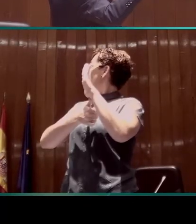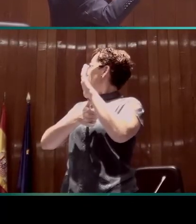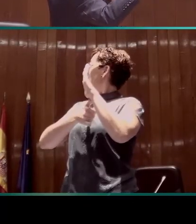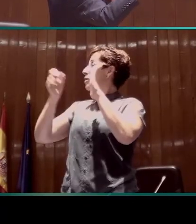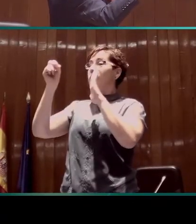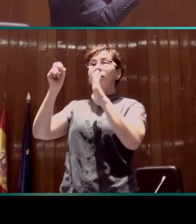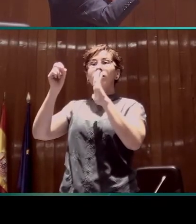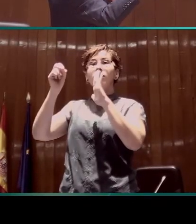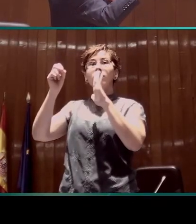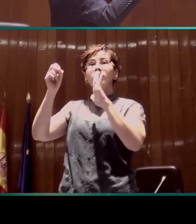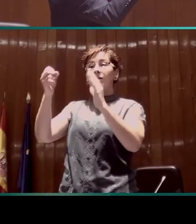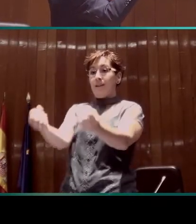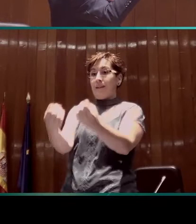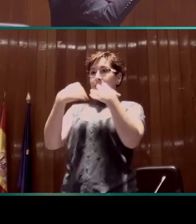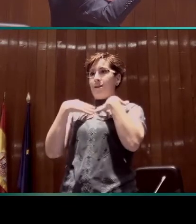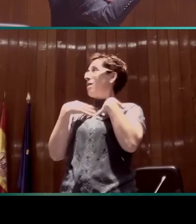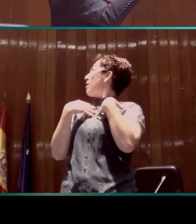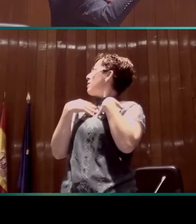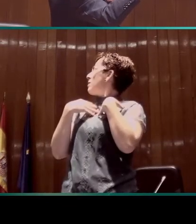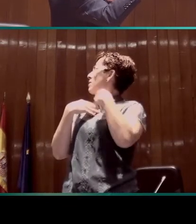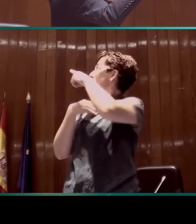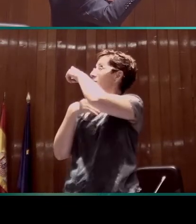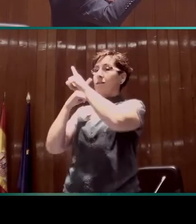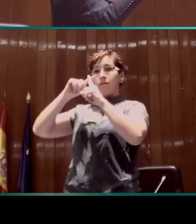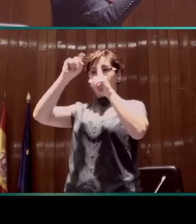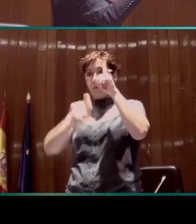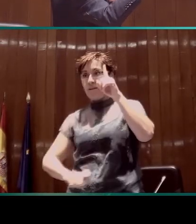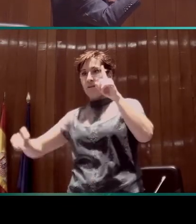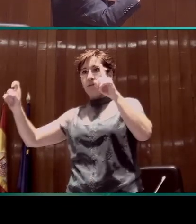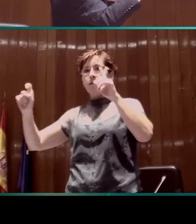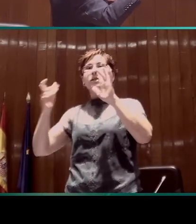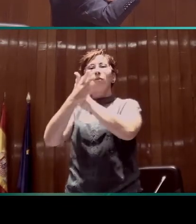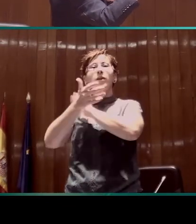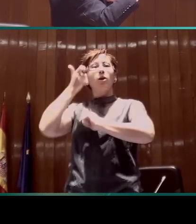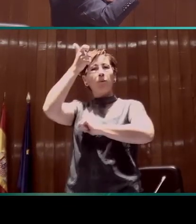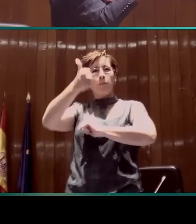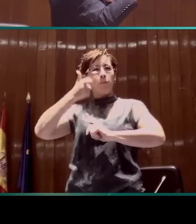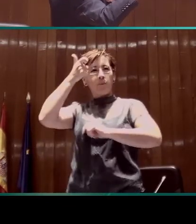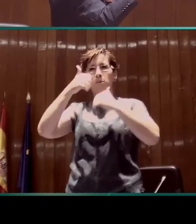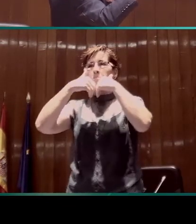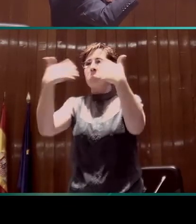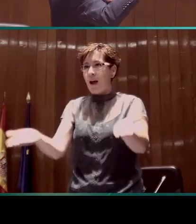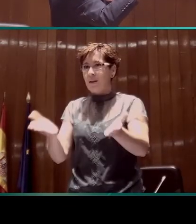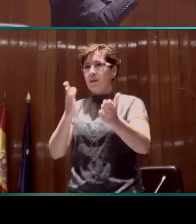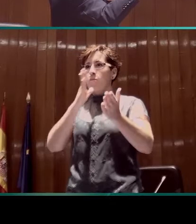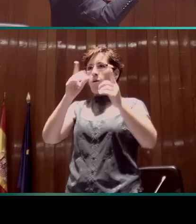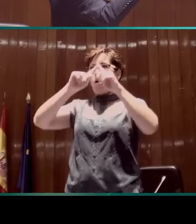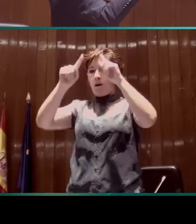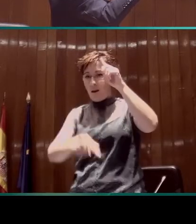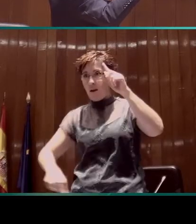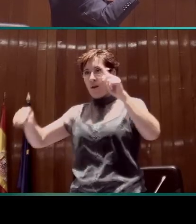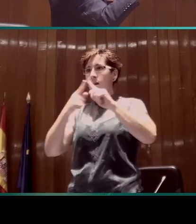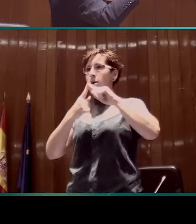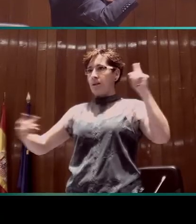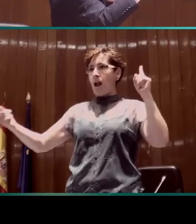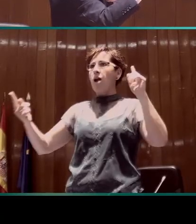respuesta posterior. Aquí tenemos los milisegundos, tenemos una respuesta posterior, pero que no es significativa